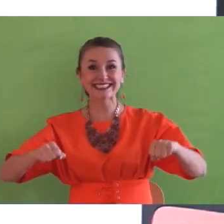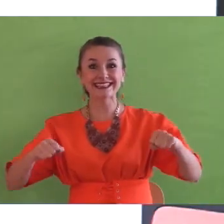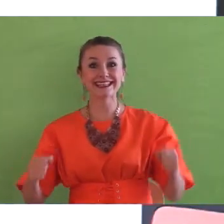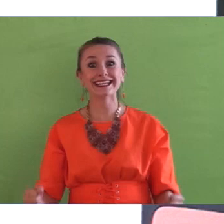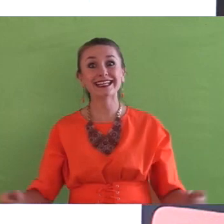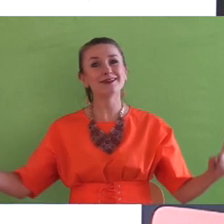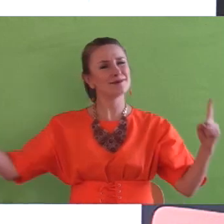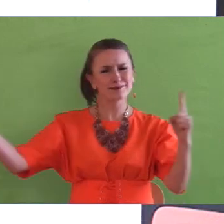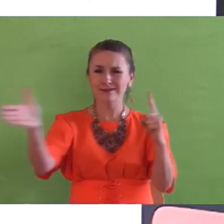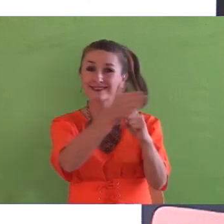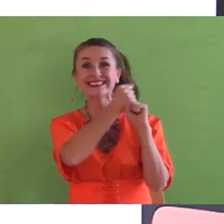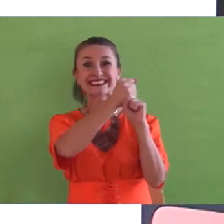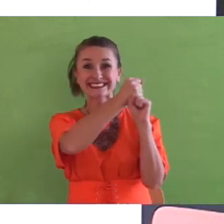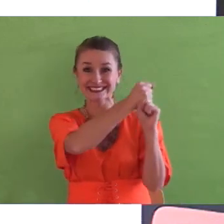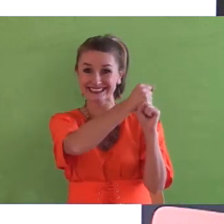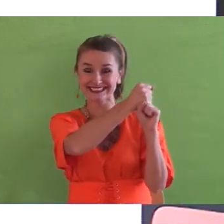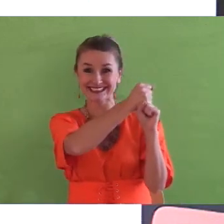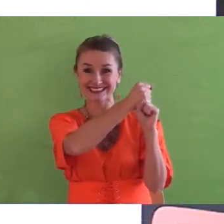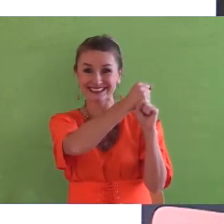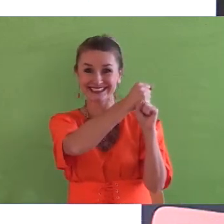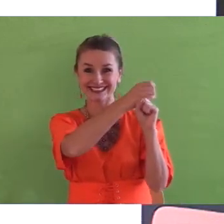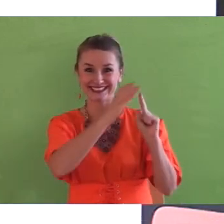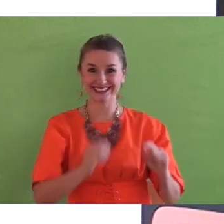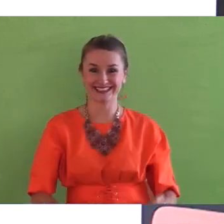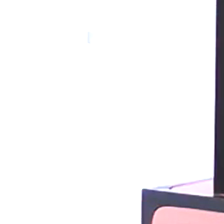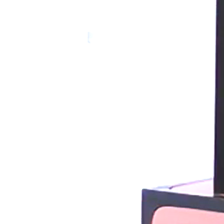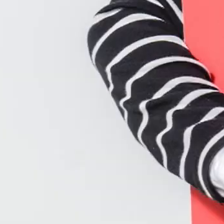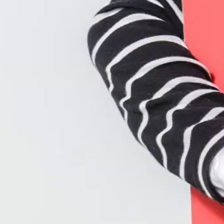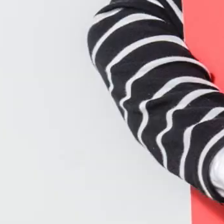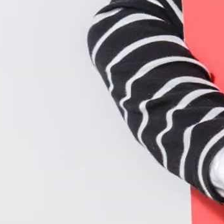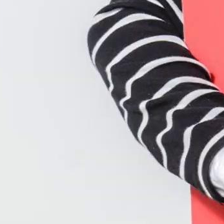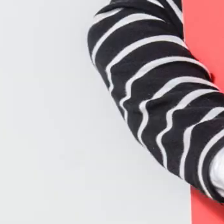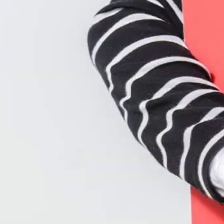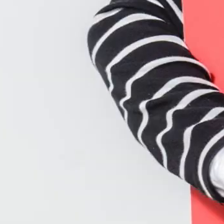seguro lo podemos lograr.